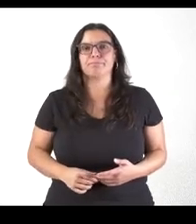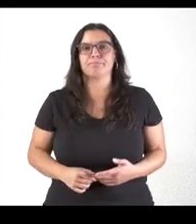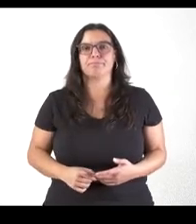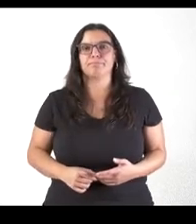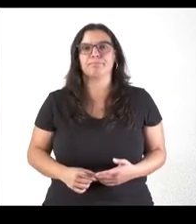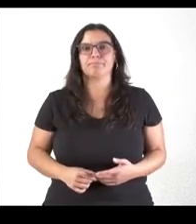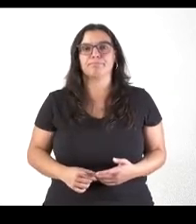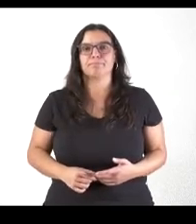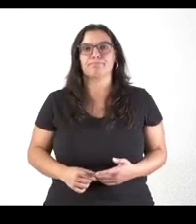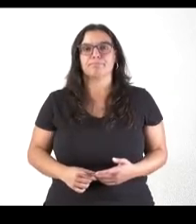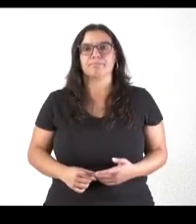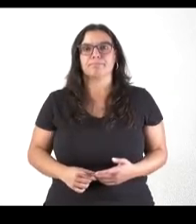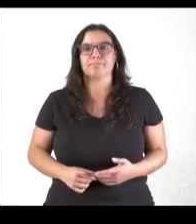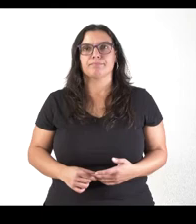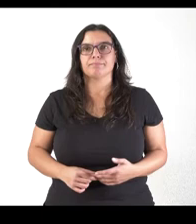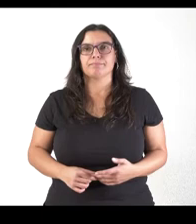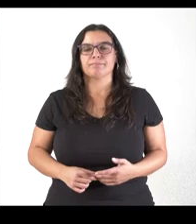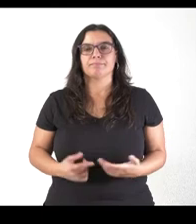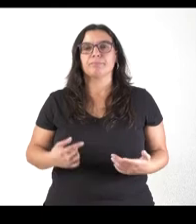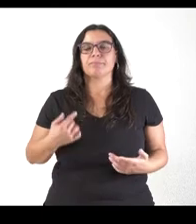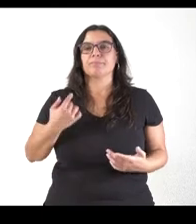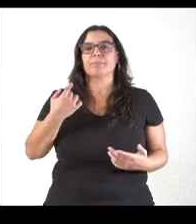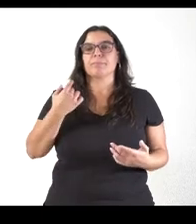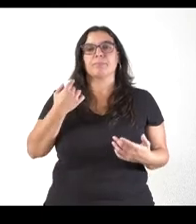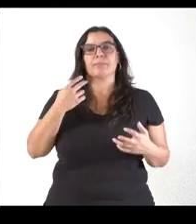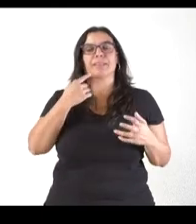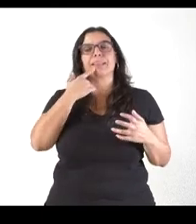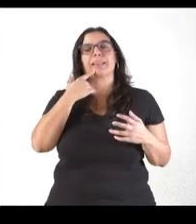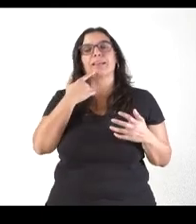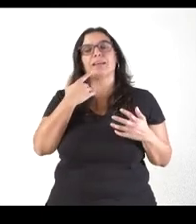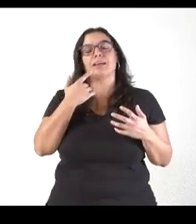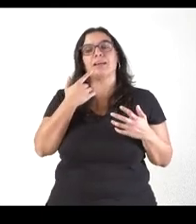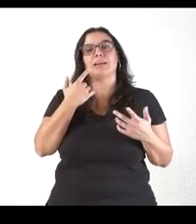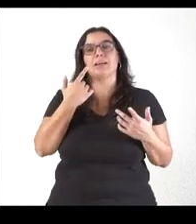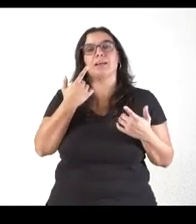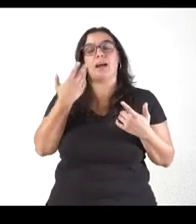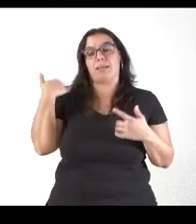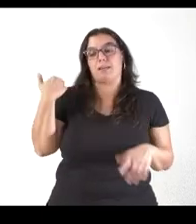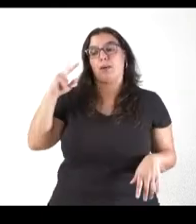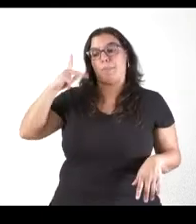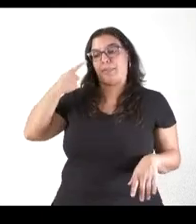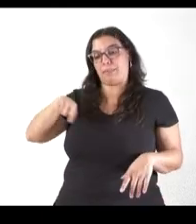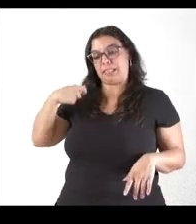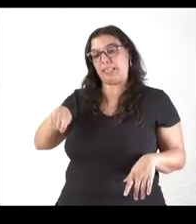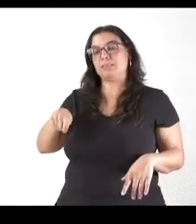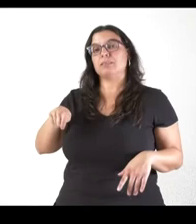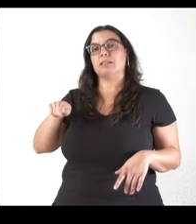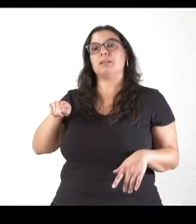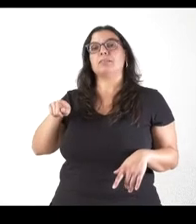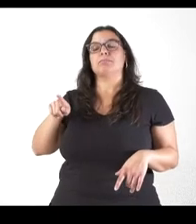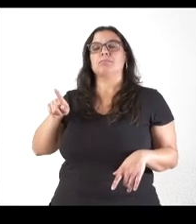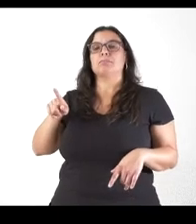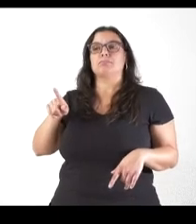cuánto tiempo tienen un fuerte componente Verde me refiero ayer el vicepresidente criticaba en las